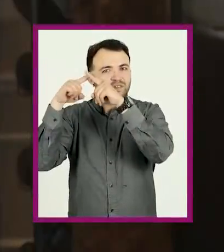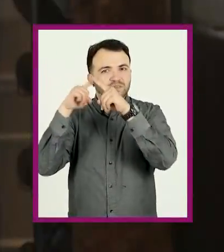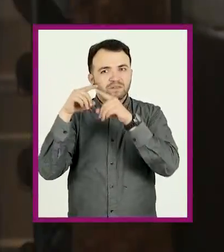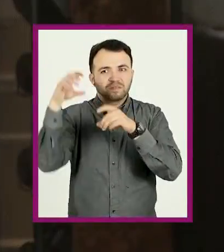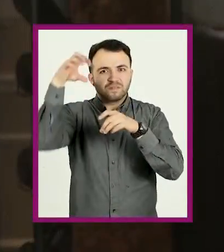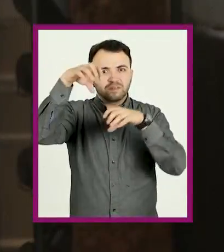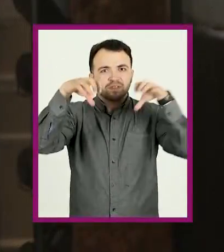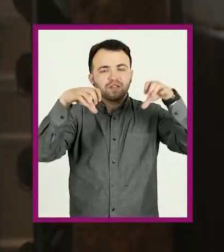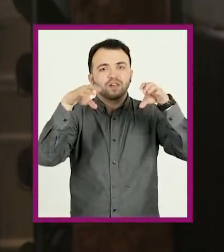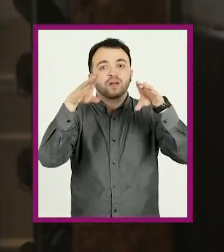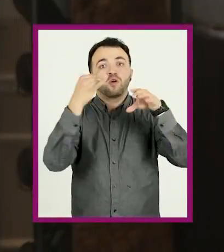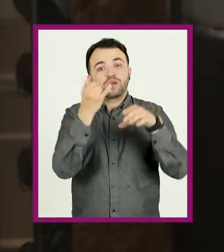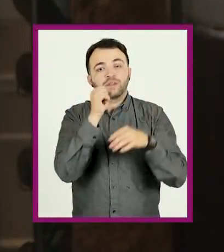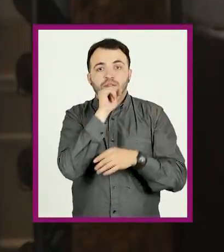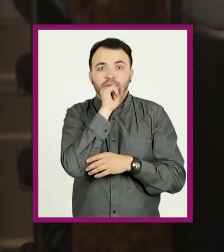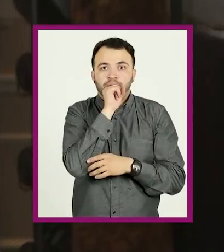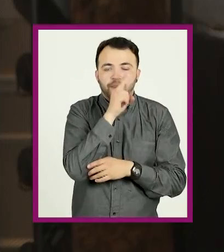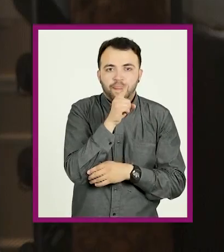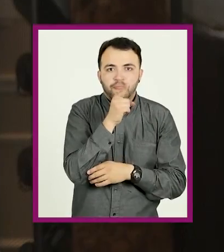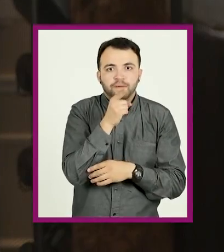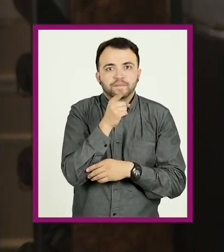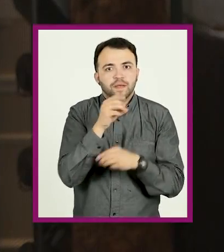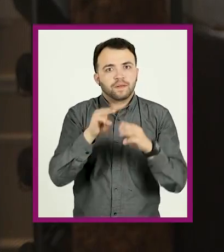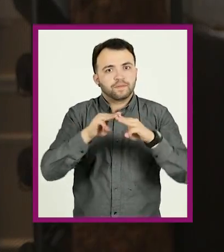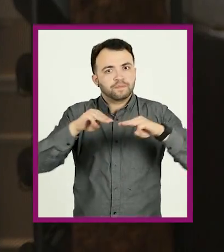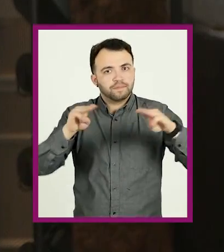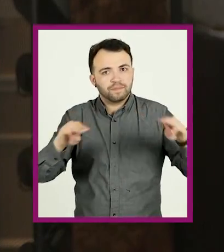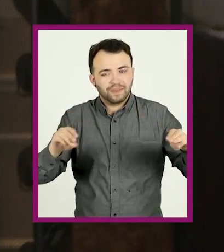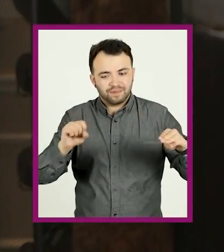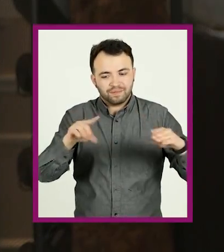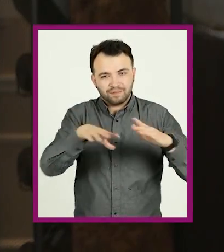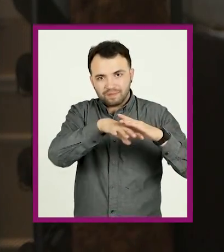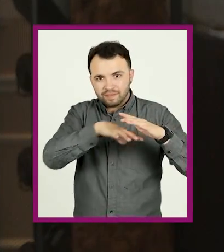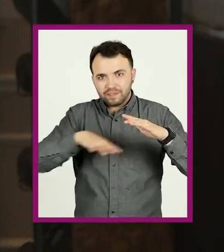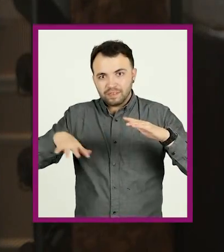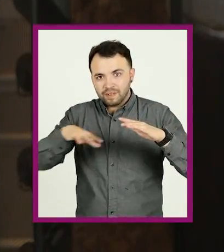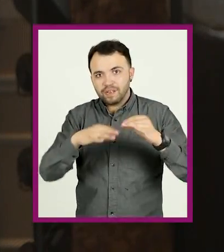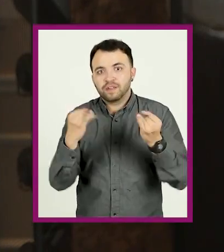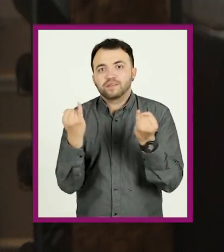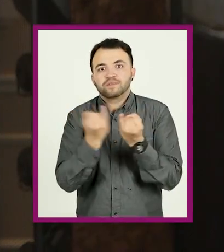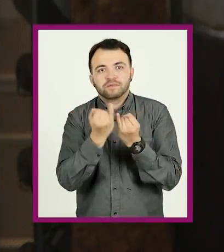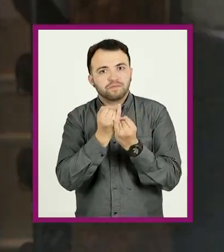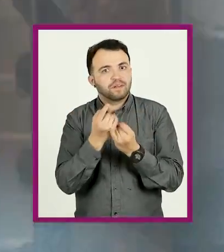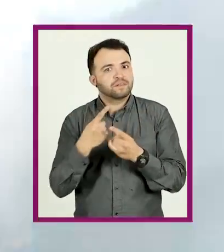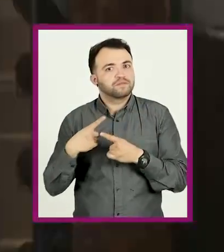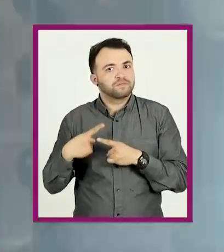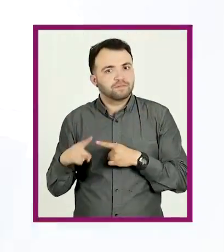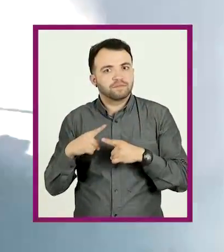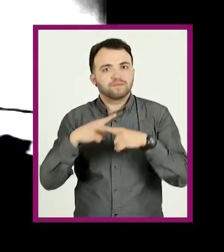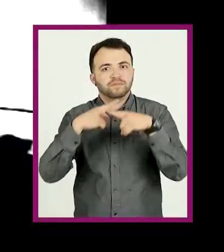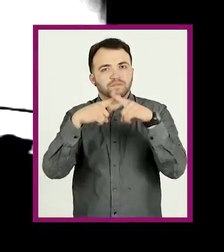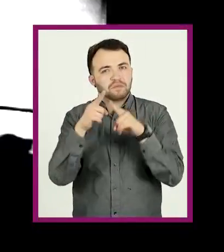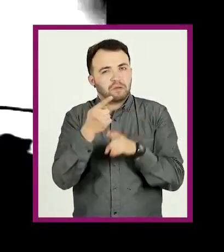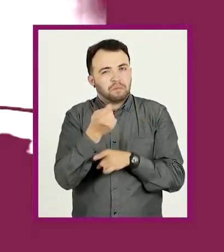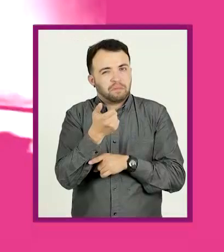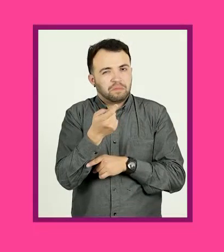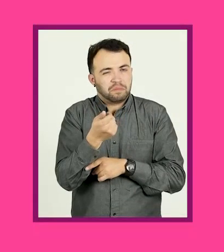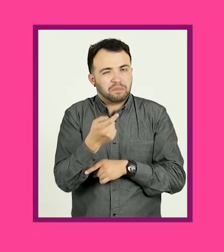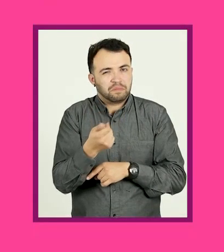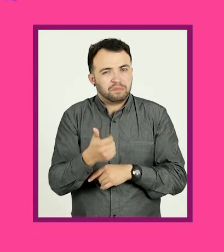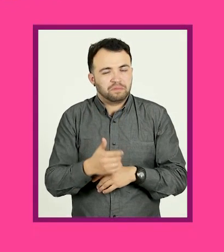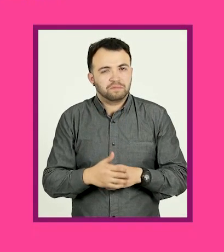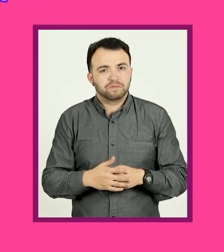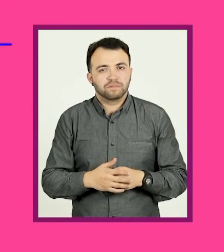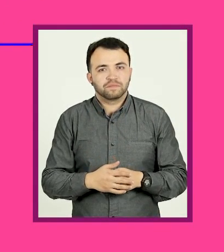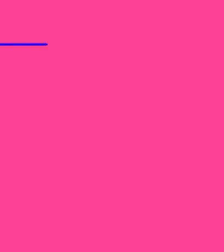general en la llamada Costa Chica, que también incluye partes de Guerrero, el universo musical es un poco distinto.